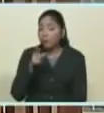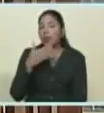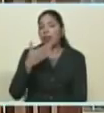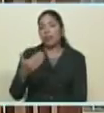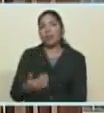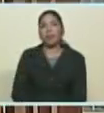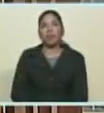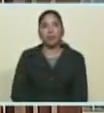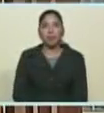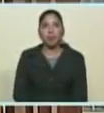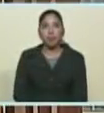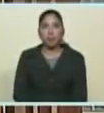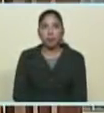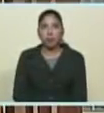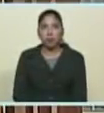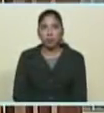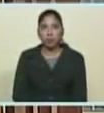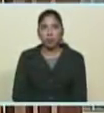hermano.